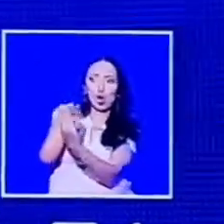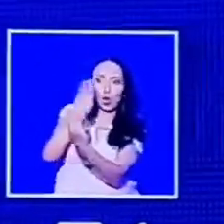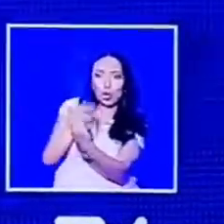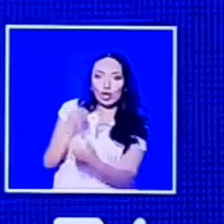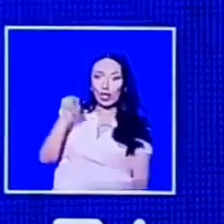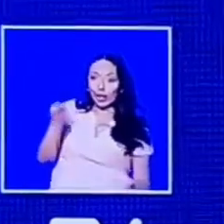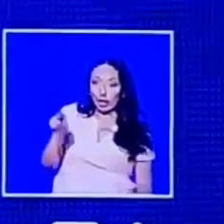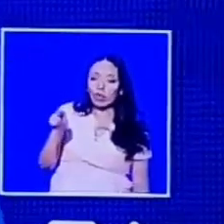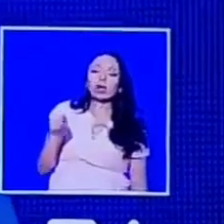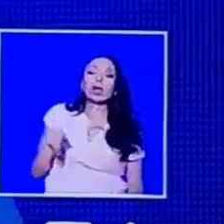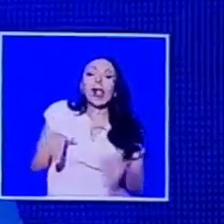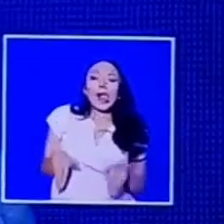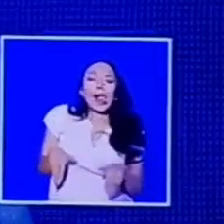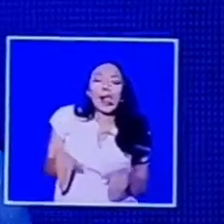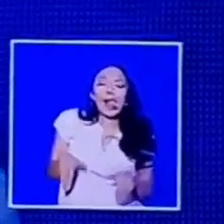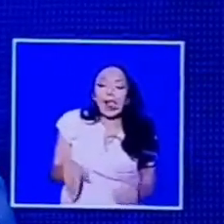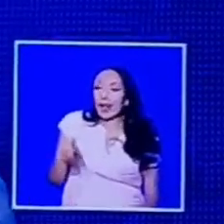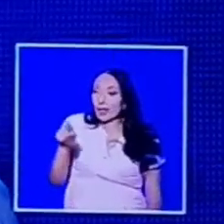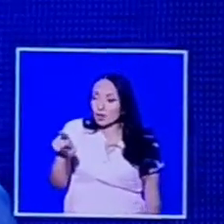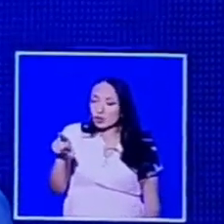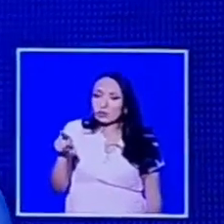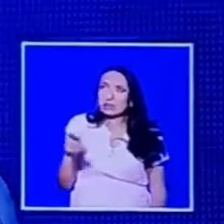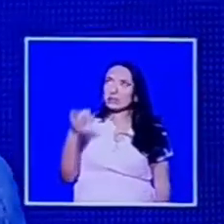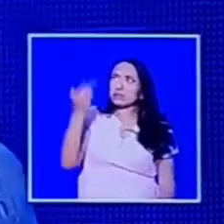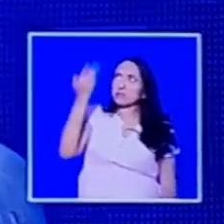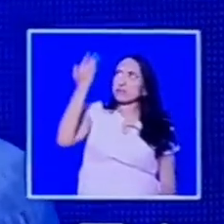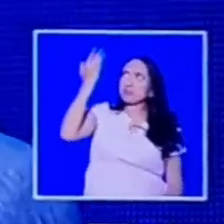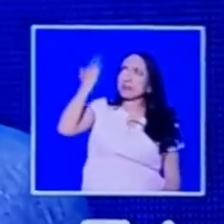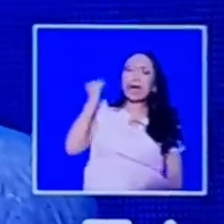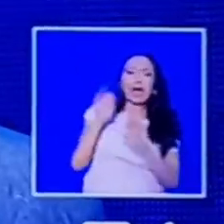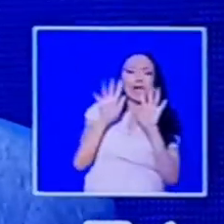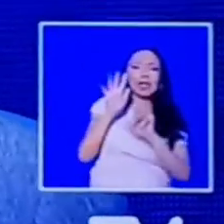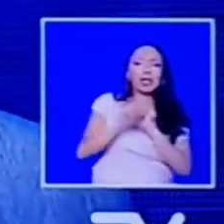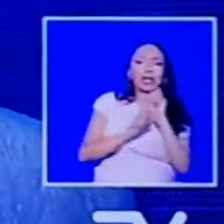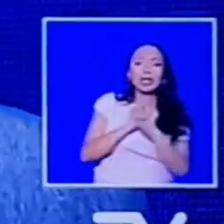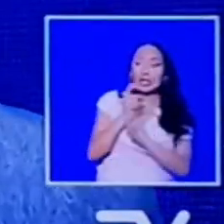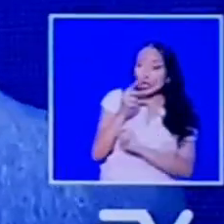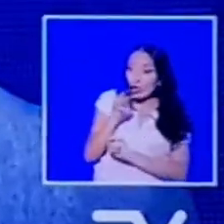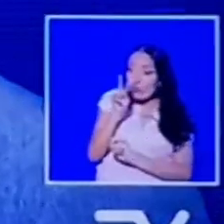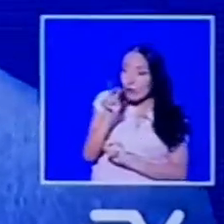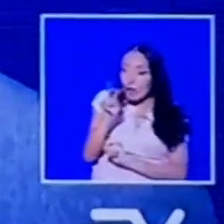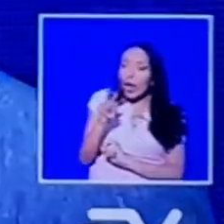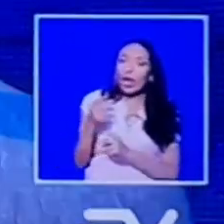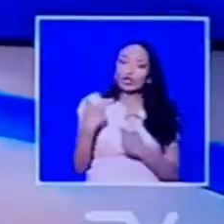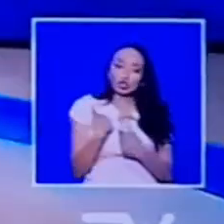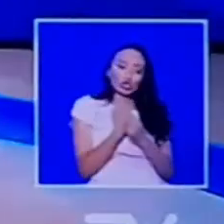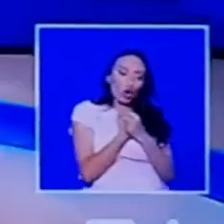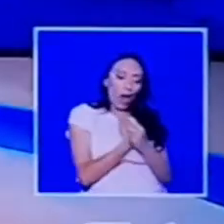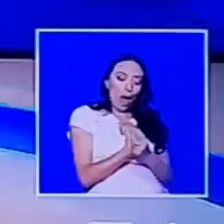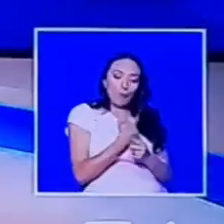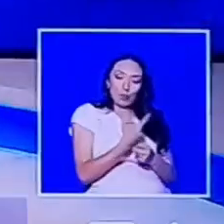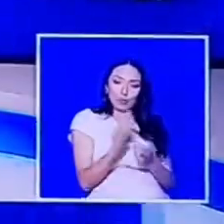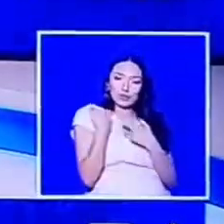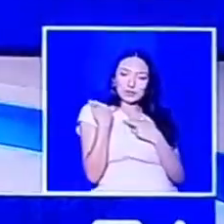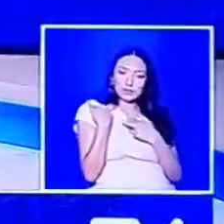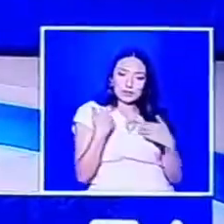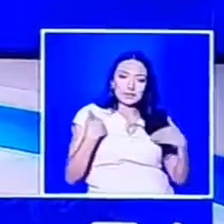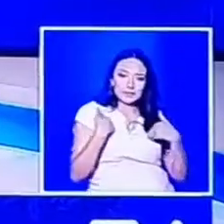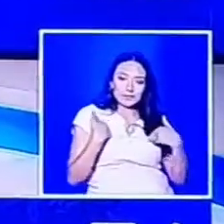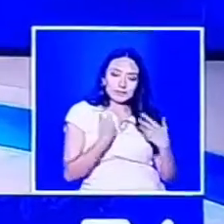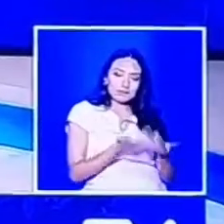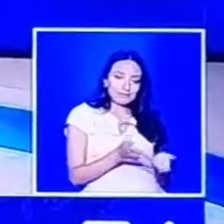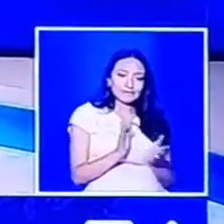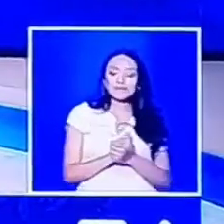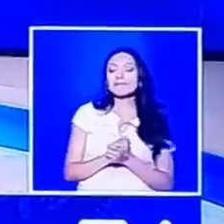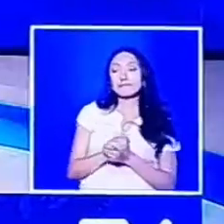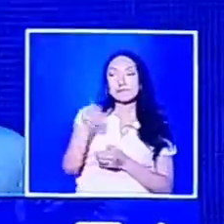Pitbull Maximus, desde entonces, hace unos 10 años atrás, yo empecé con este amor y esta responsabilidad con el tema del cuidado